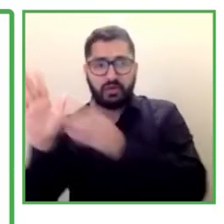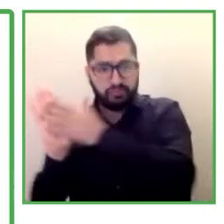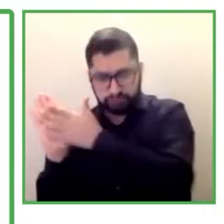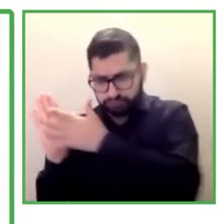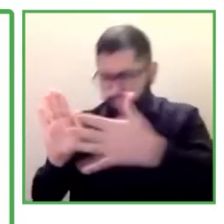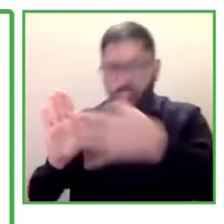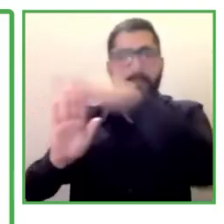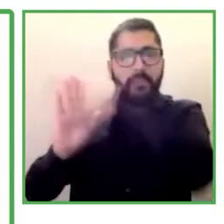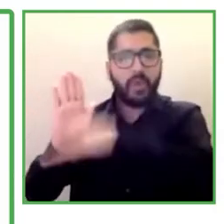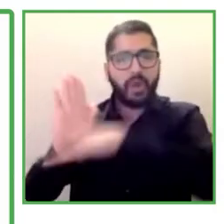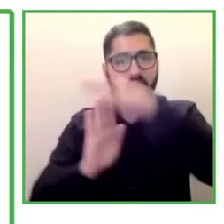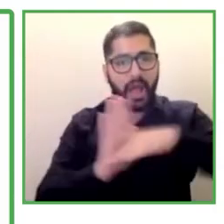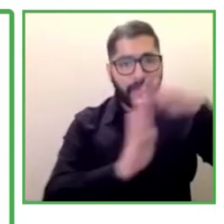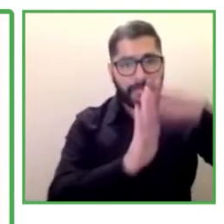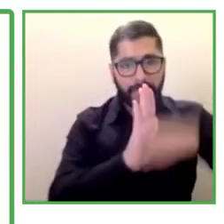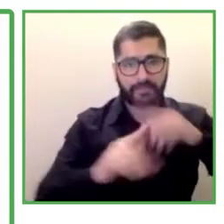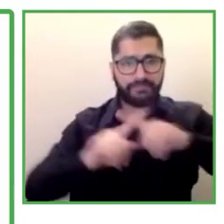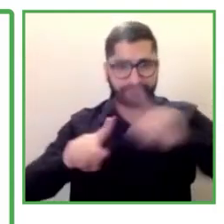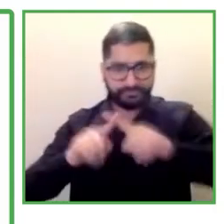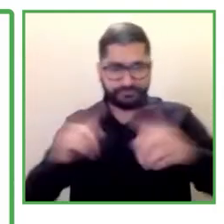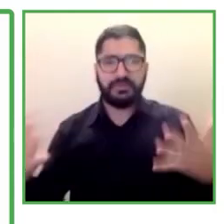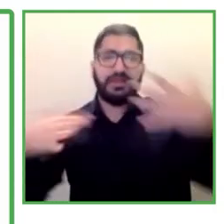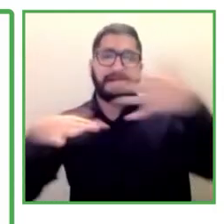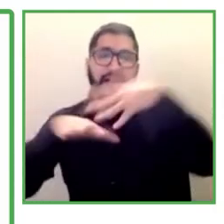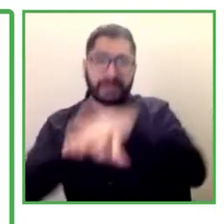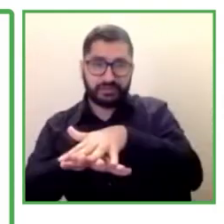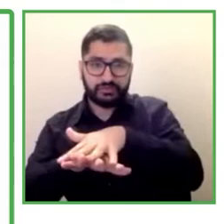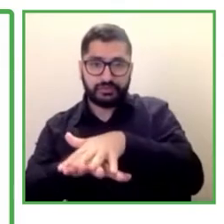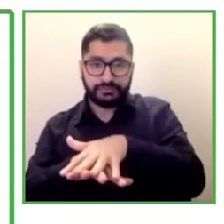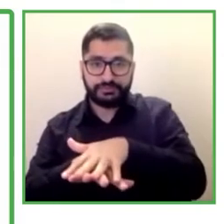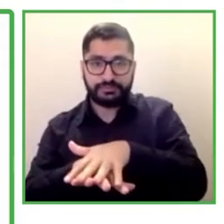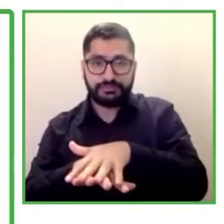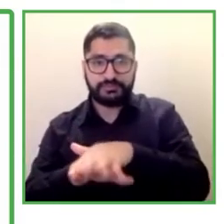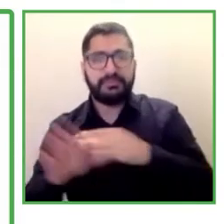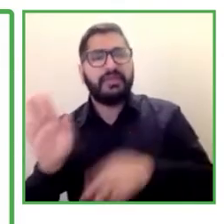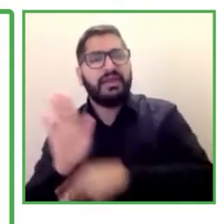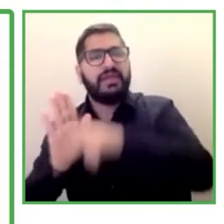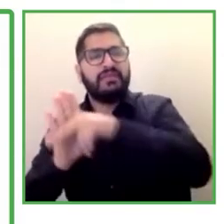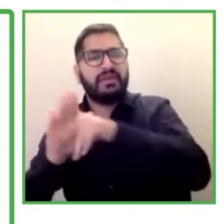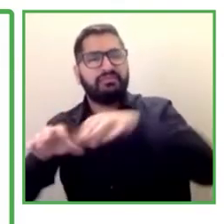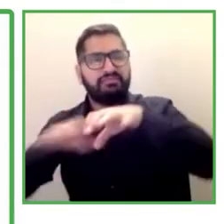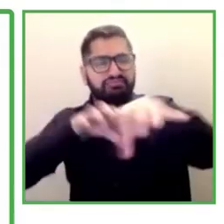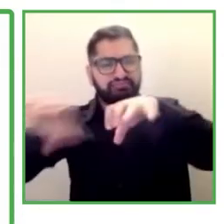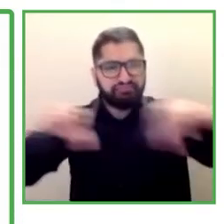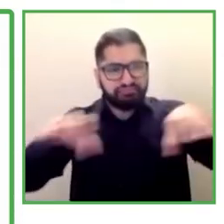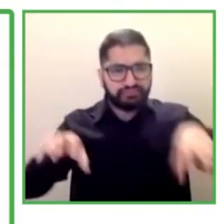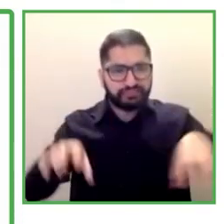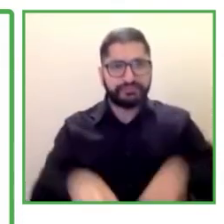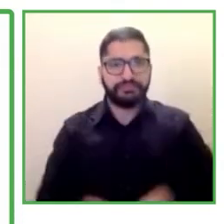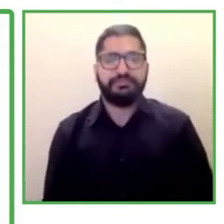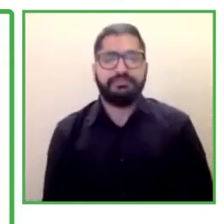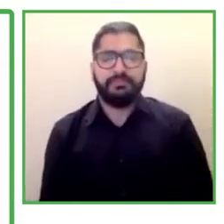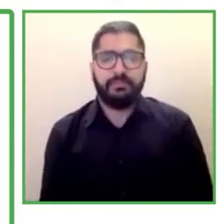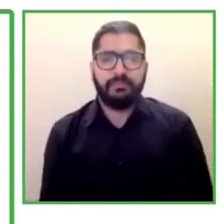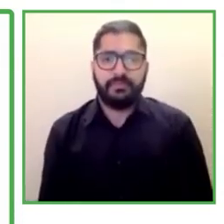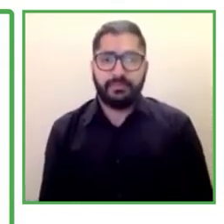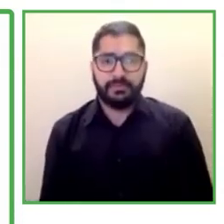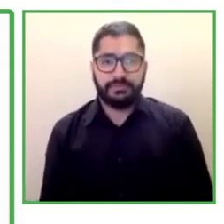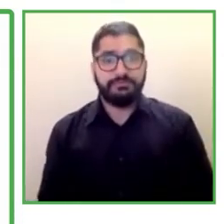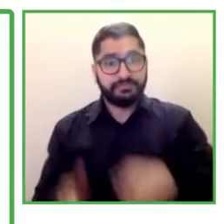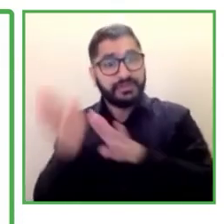a nivel regional. También el desarrollo de la economía digital y todas las habilidades que son necesarias para